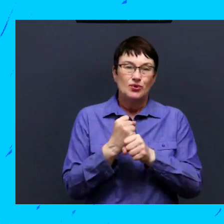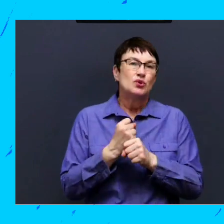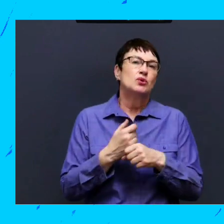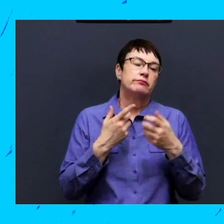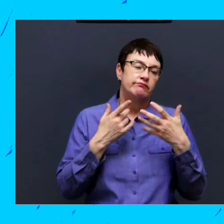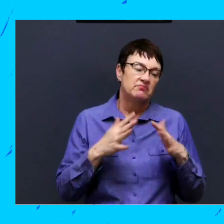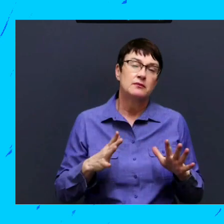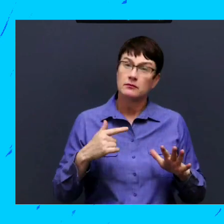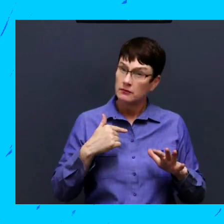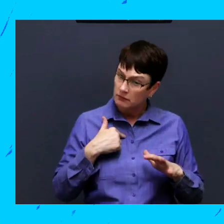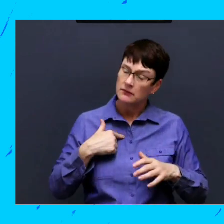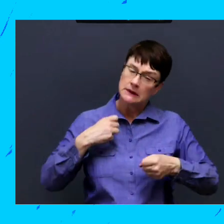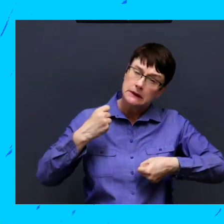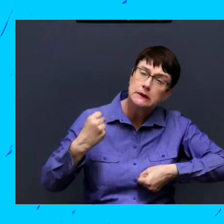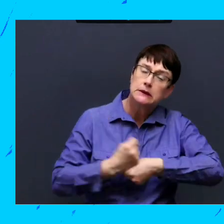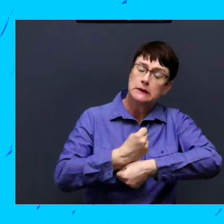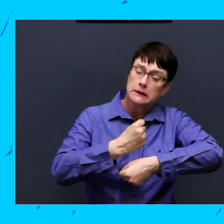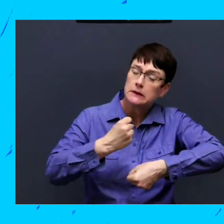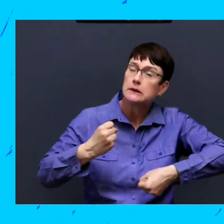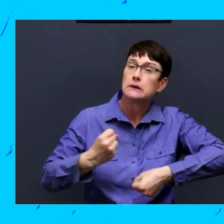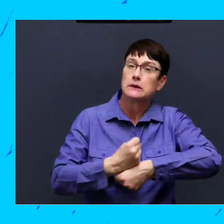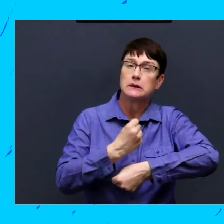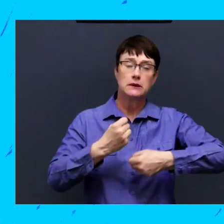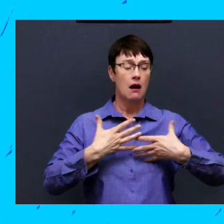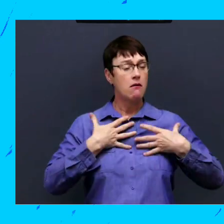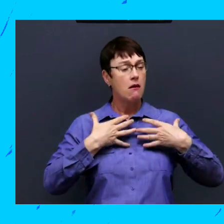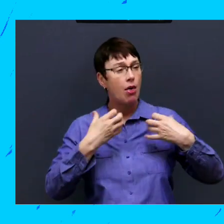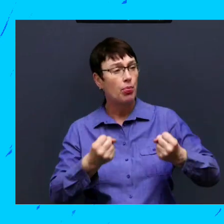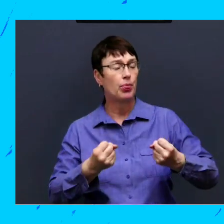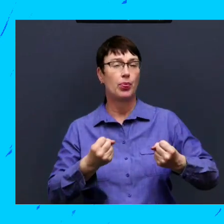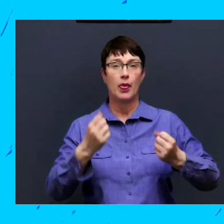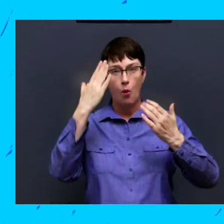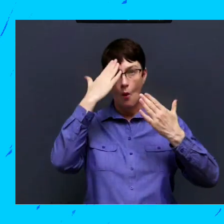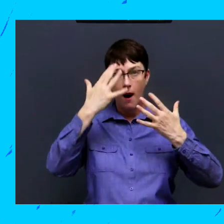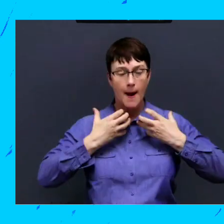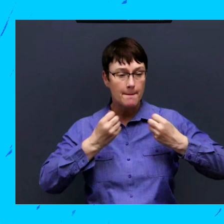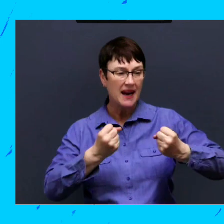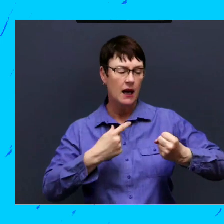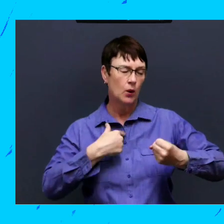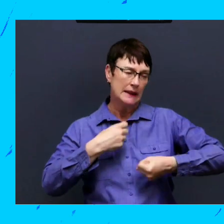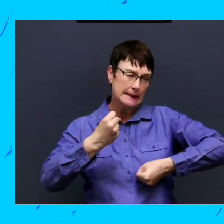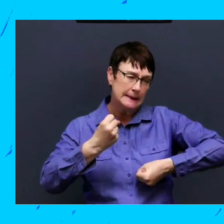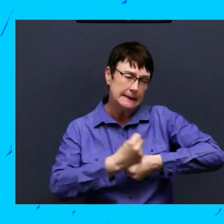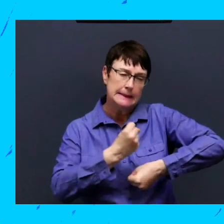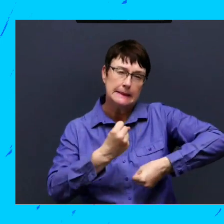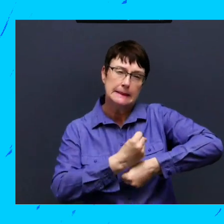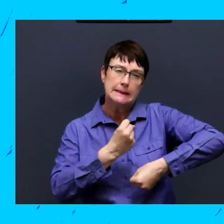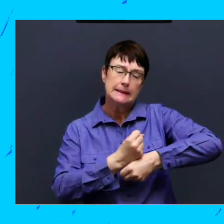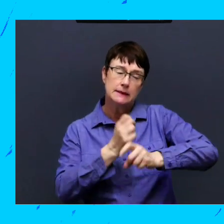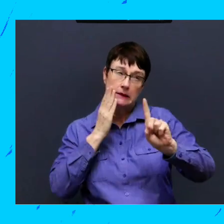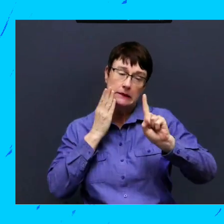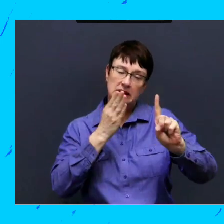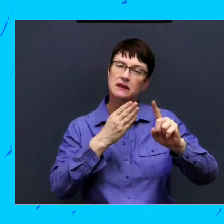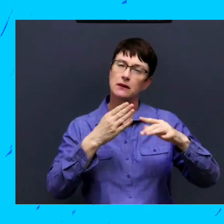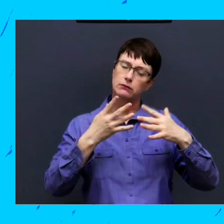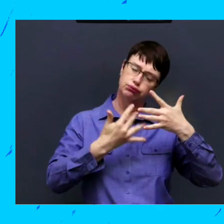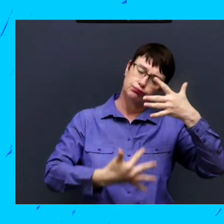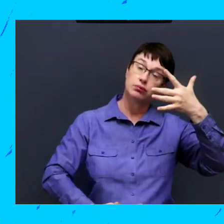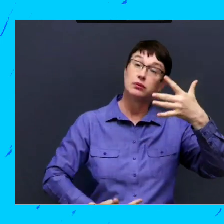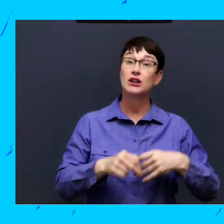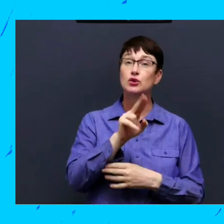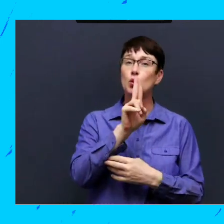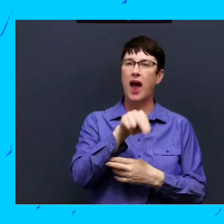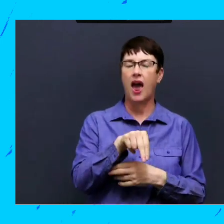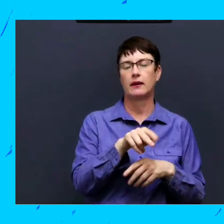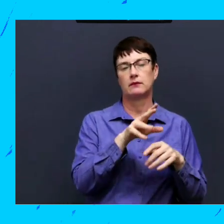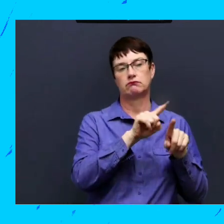hechos para el bienestar de los adolescentes. Tenemos la regulación del bienestar para los adolescentes, para las